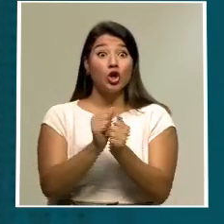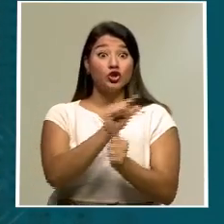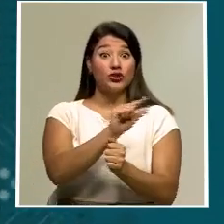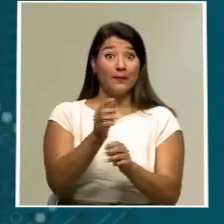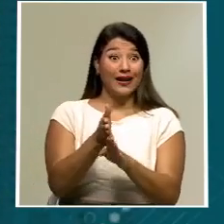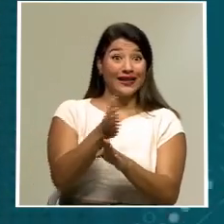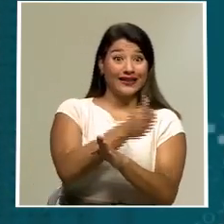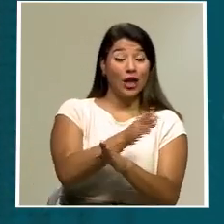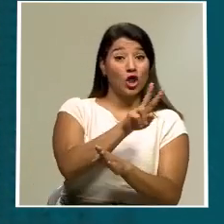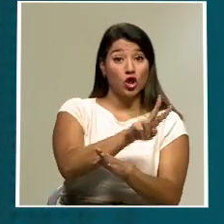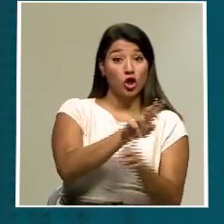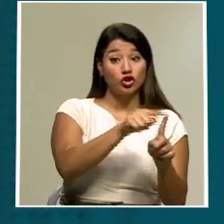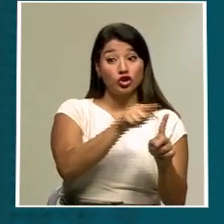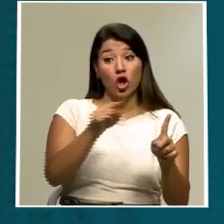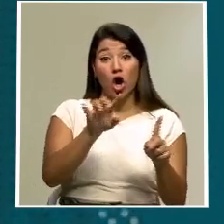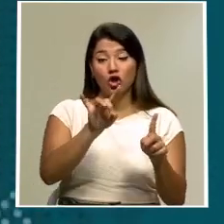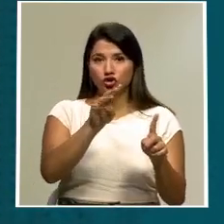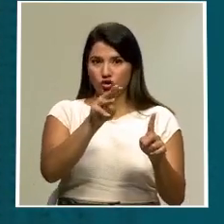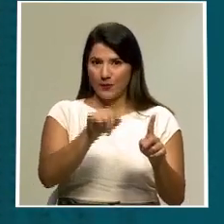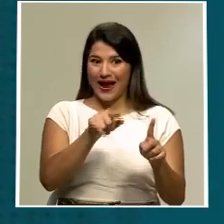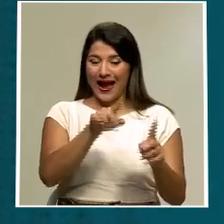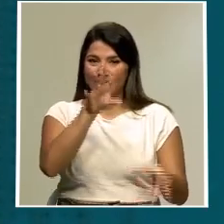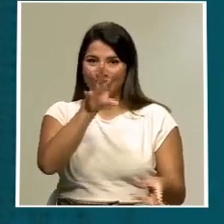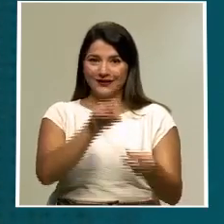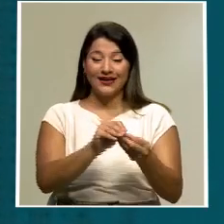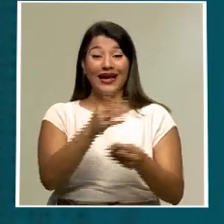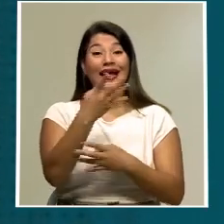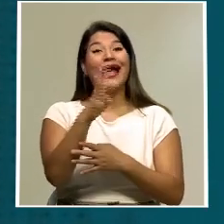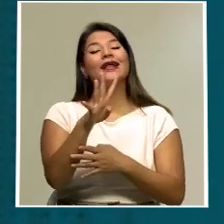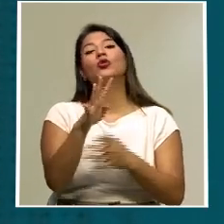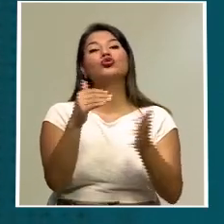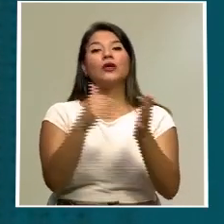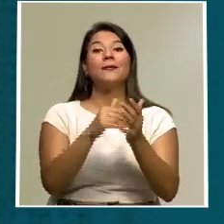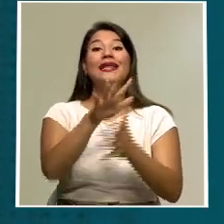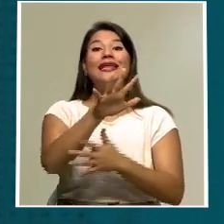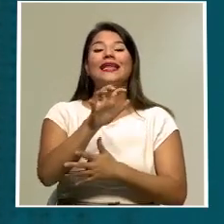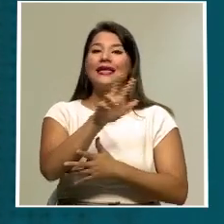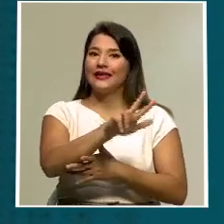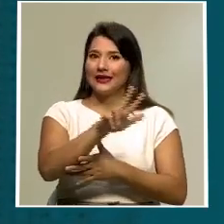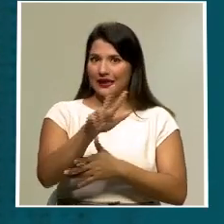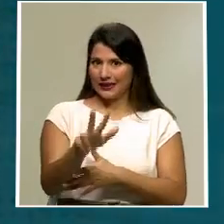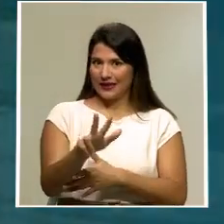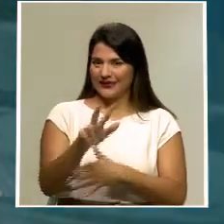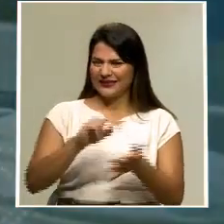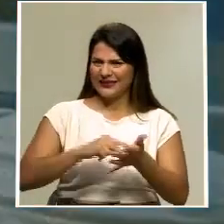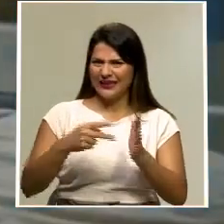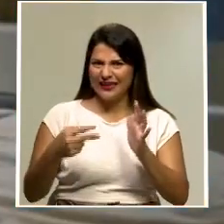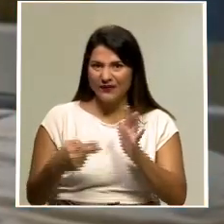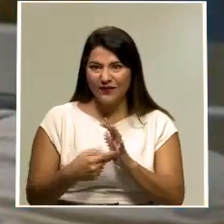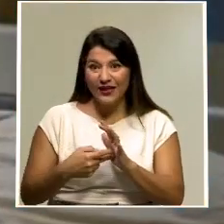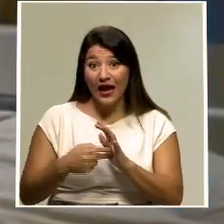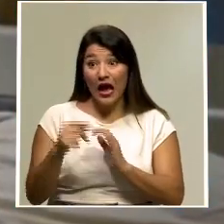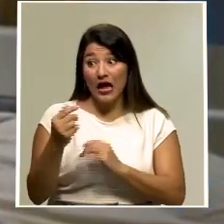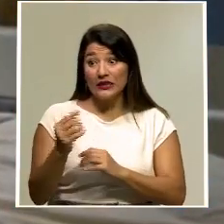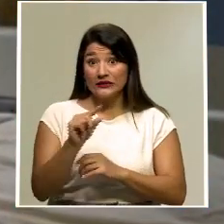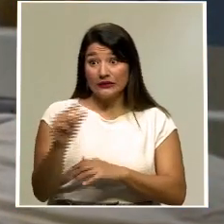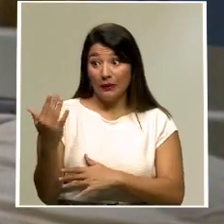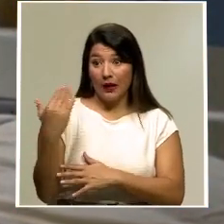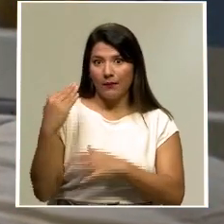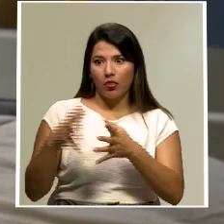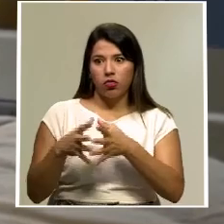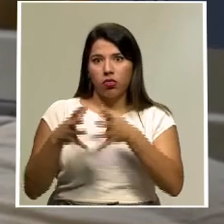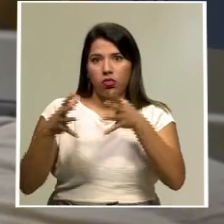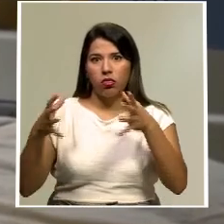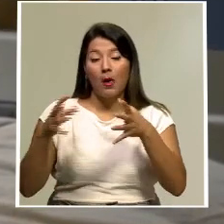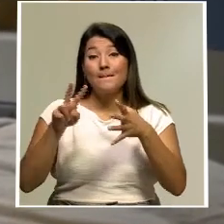al 8 de mayo, cuando se contabilizaban 14.533 casos, se refleja un aumento del